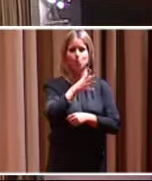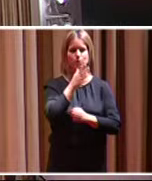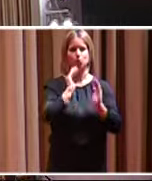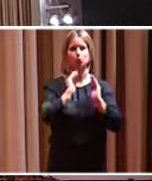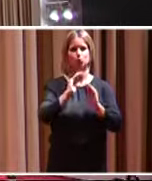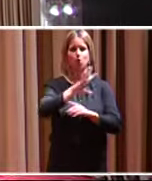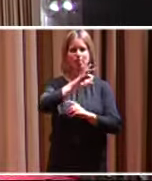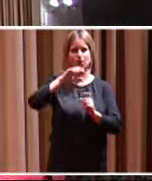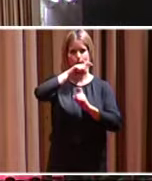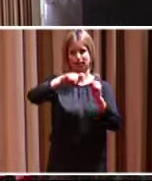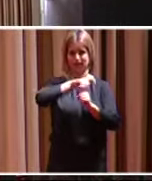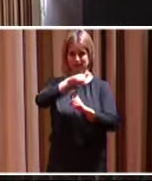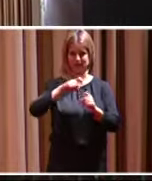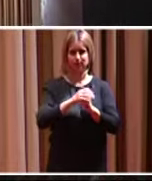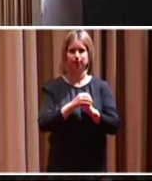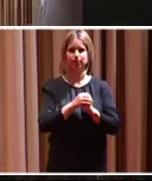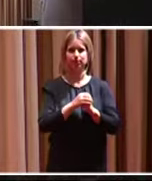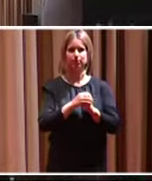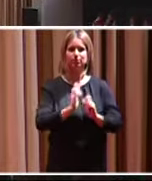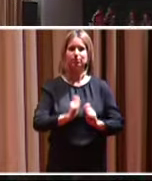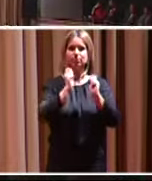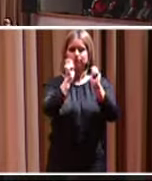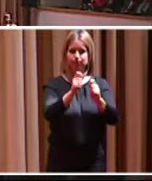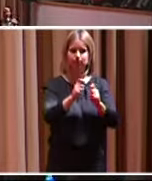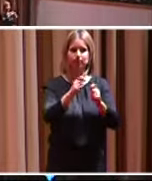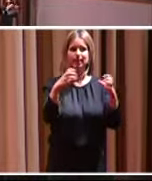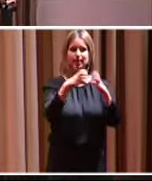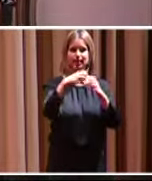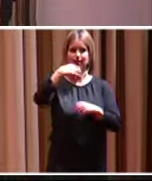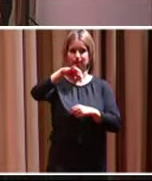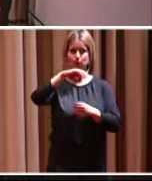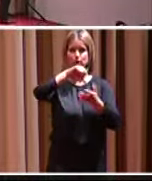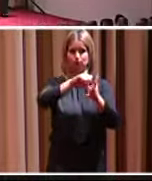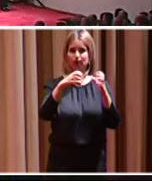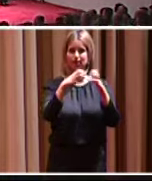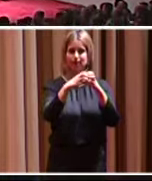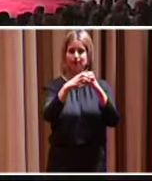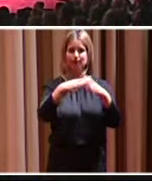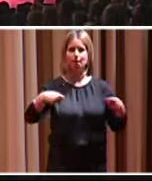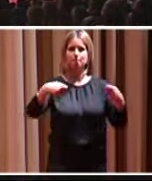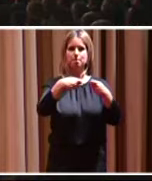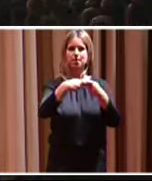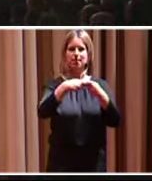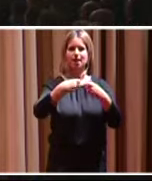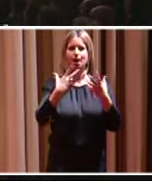su 50 aniversario. Concesión de la Granada de Oro de la ciudad a la Peña La